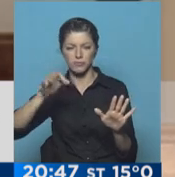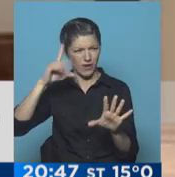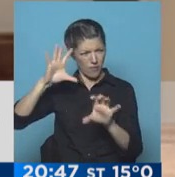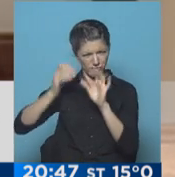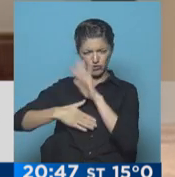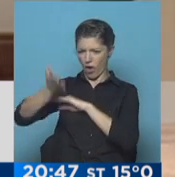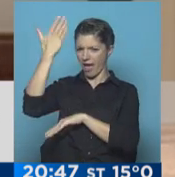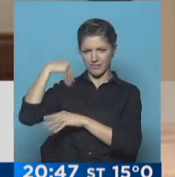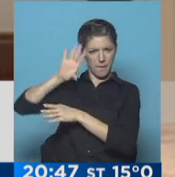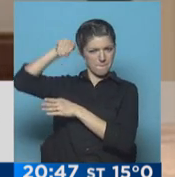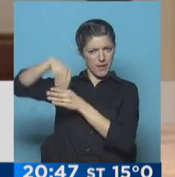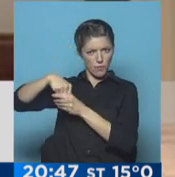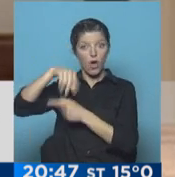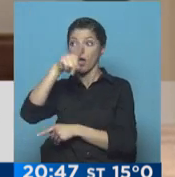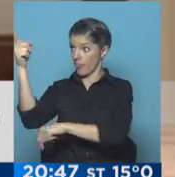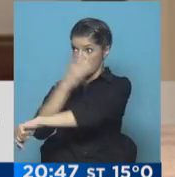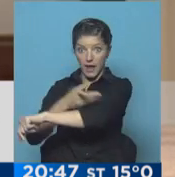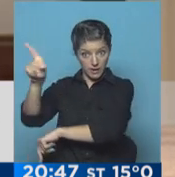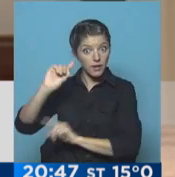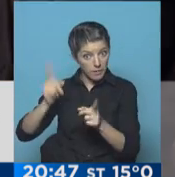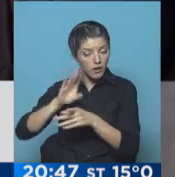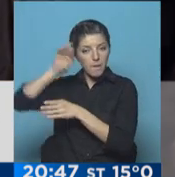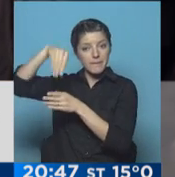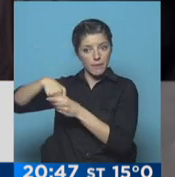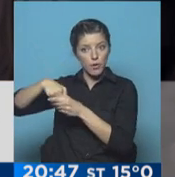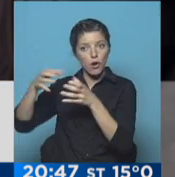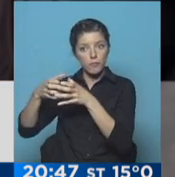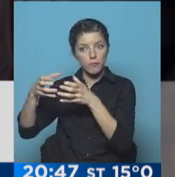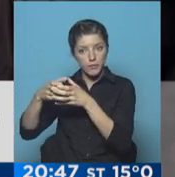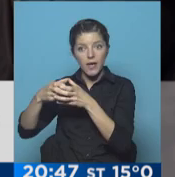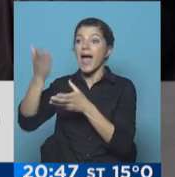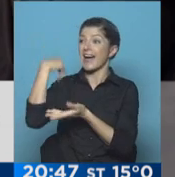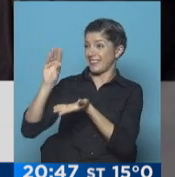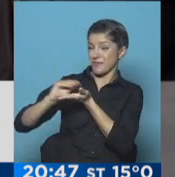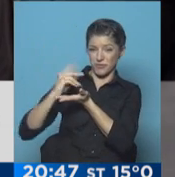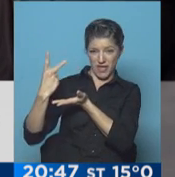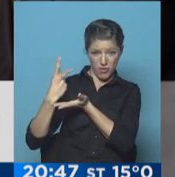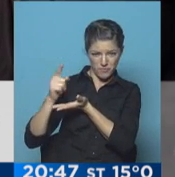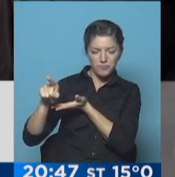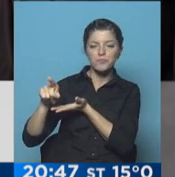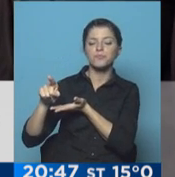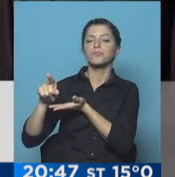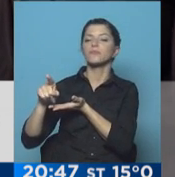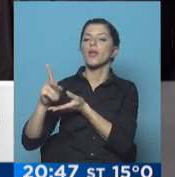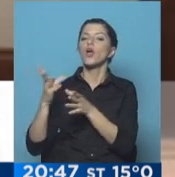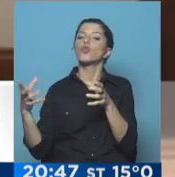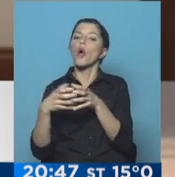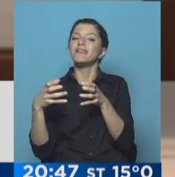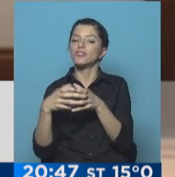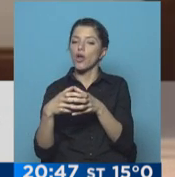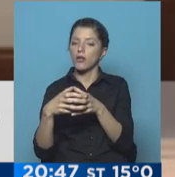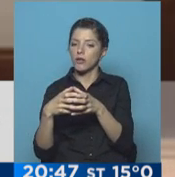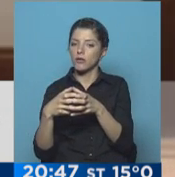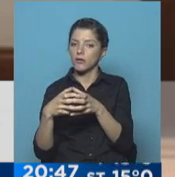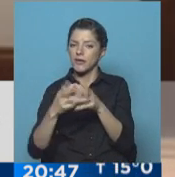fui miembro? Daniel también, Daniel Scioli también fue miembro, cuando era diputado conmigo, de una comisión